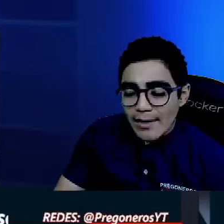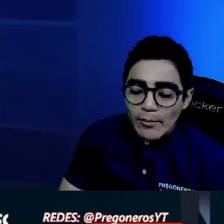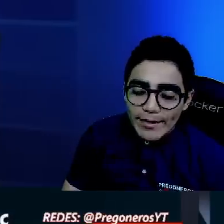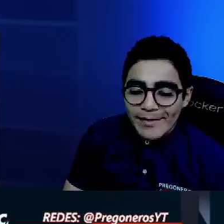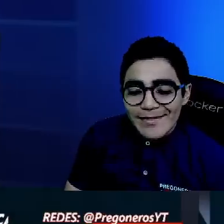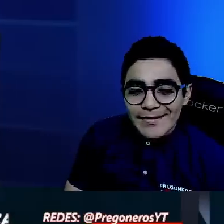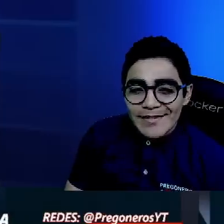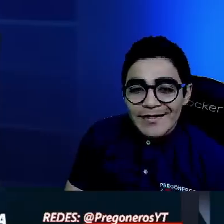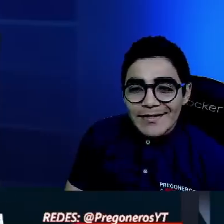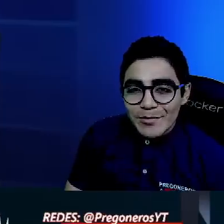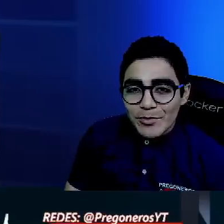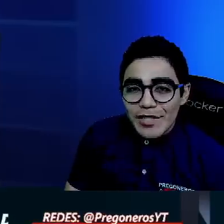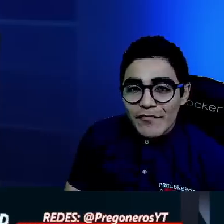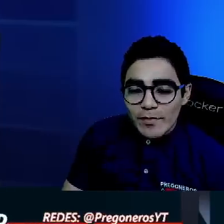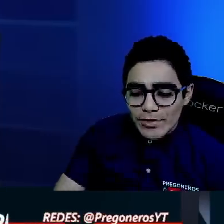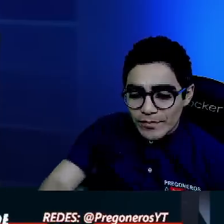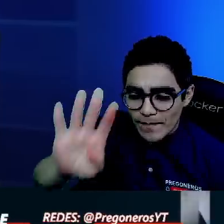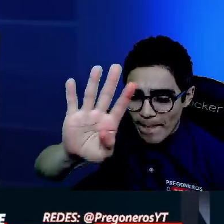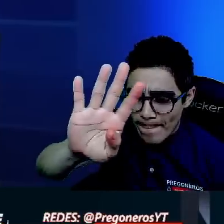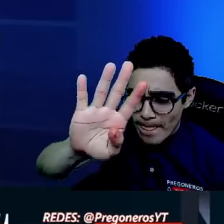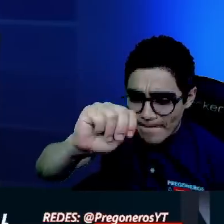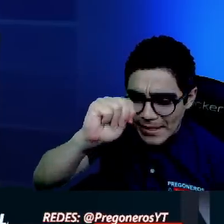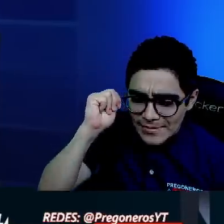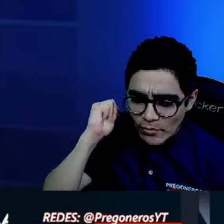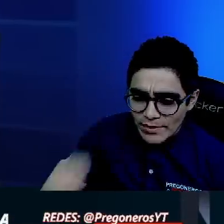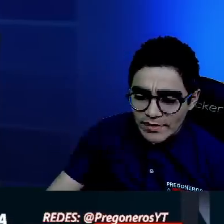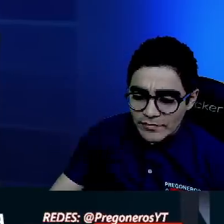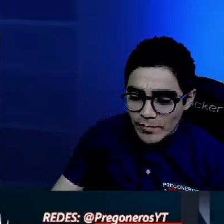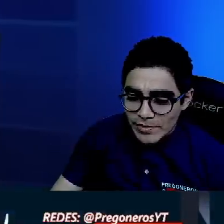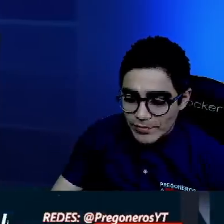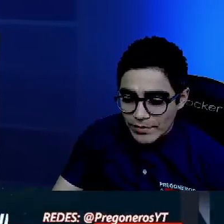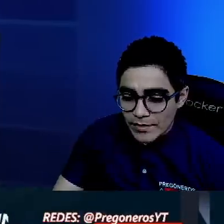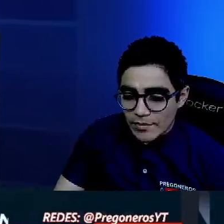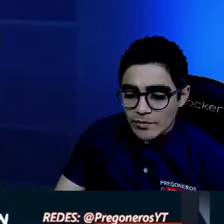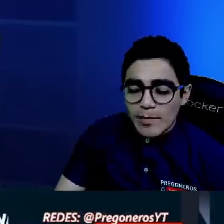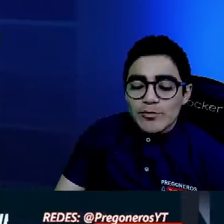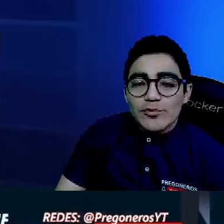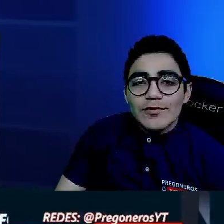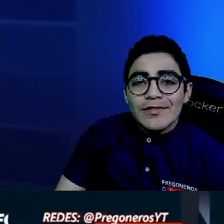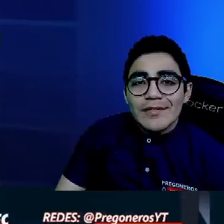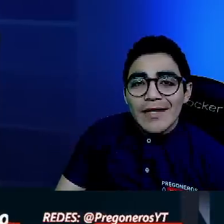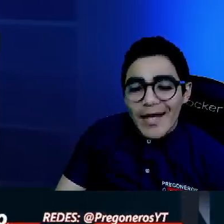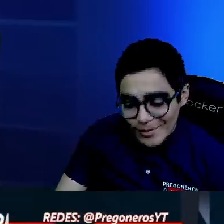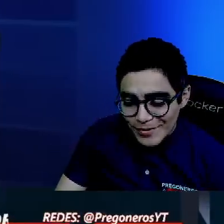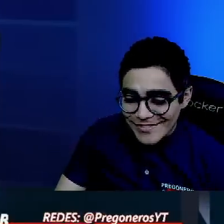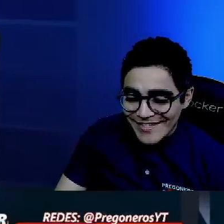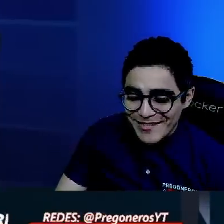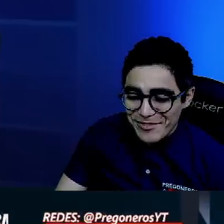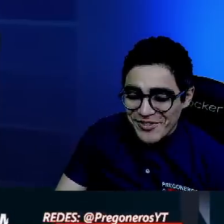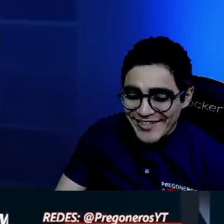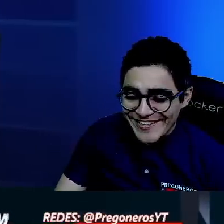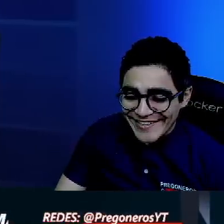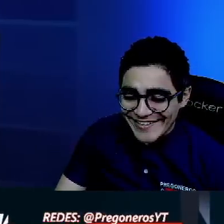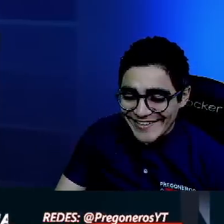canal. Recuerden, estamos en busca de la información para esta cuarta transformación. Nos vemos en una siguiente emisión.